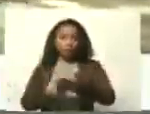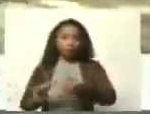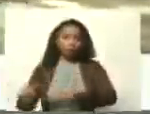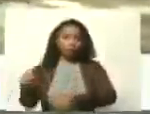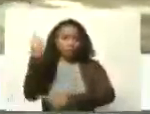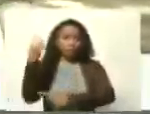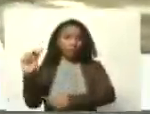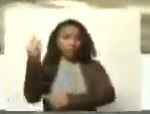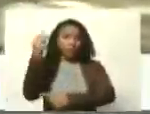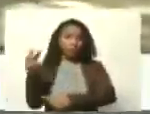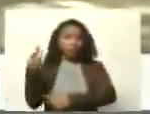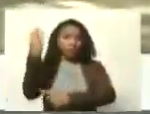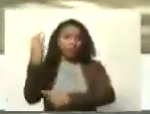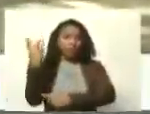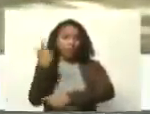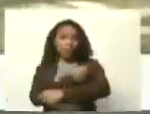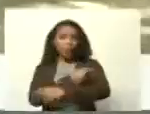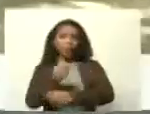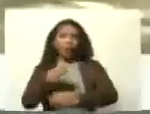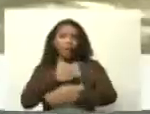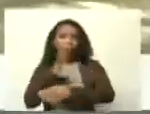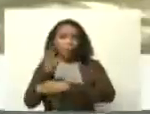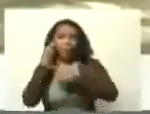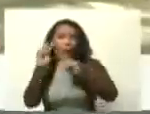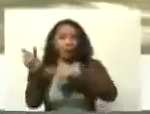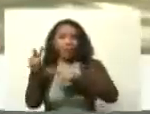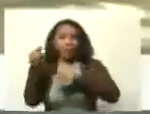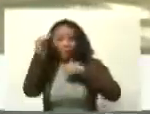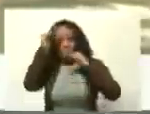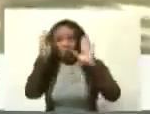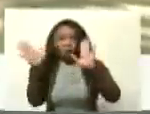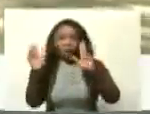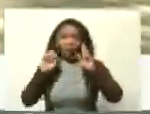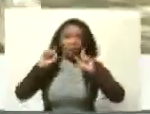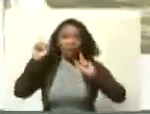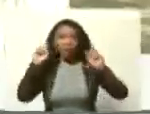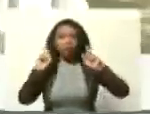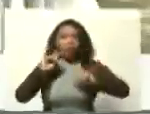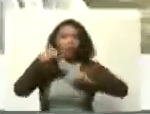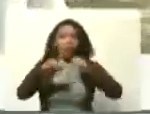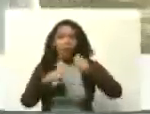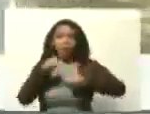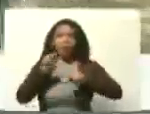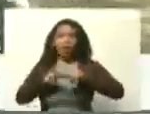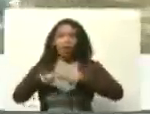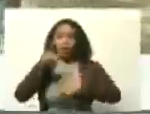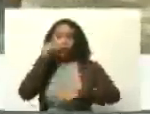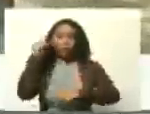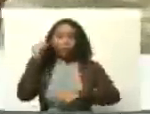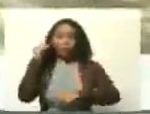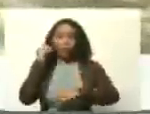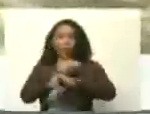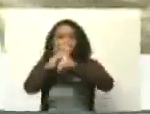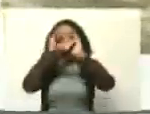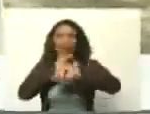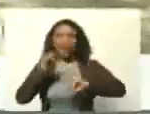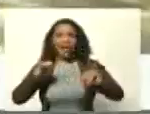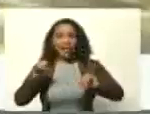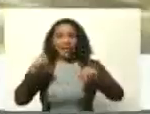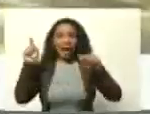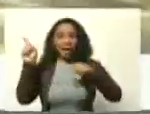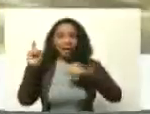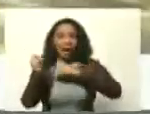primera, segunda y tercera dosis. Vamos a escuchar parte del ambiente musical de los niños y niñas felices en